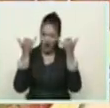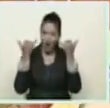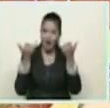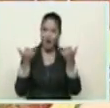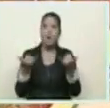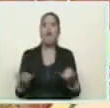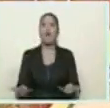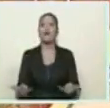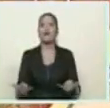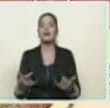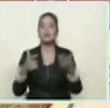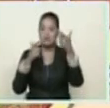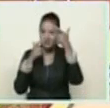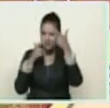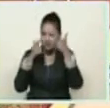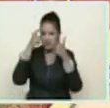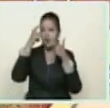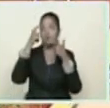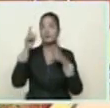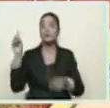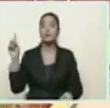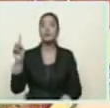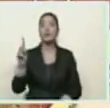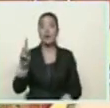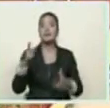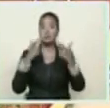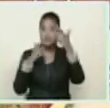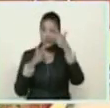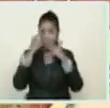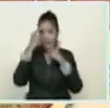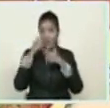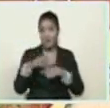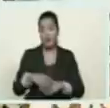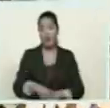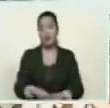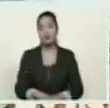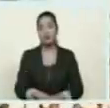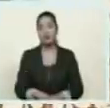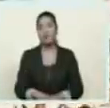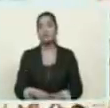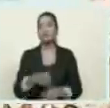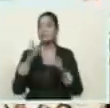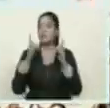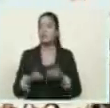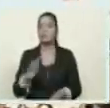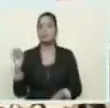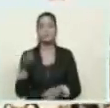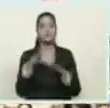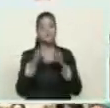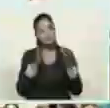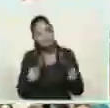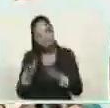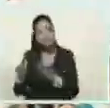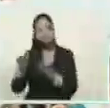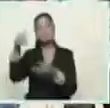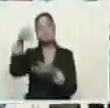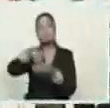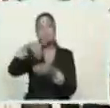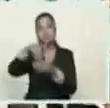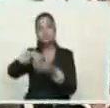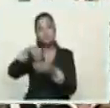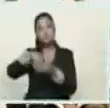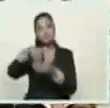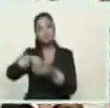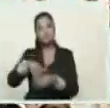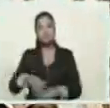es chávez llegó a la hora de chávez y decidimos es por el camino electoral